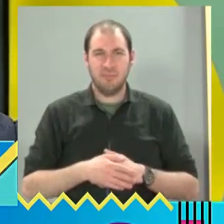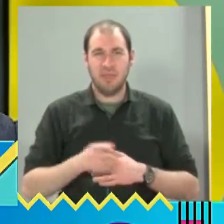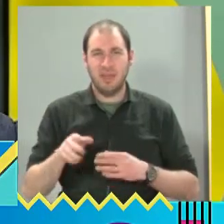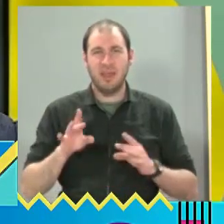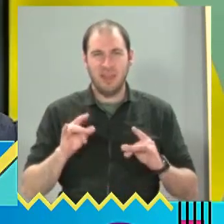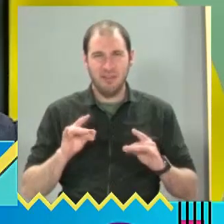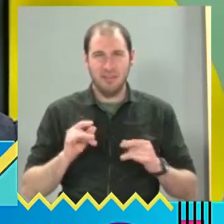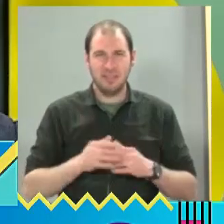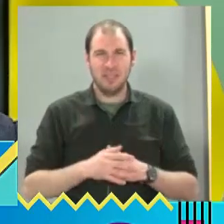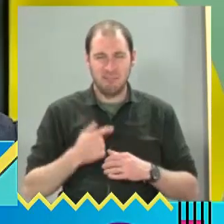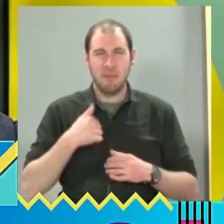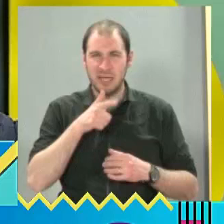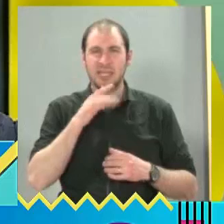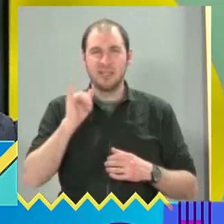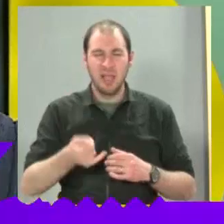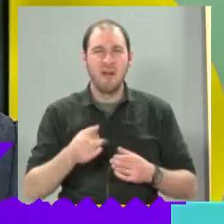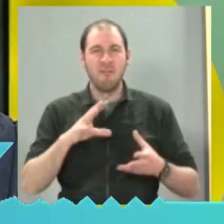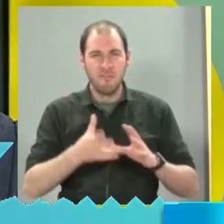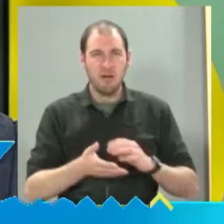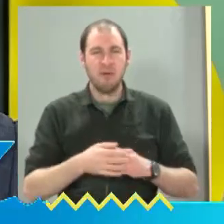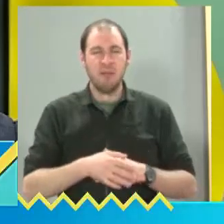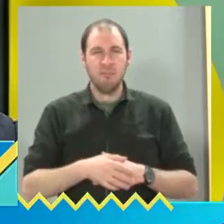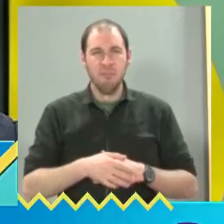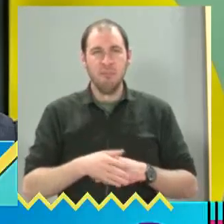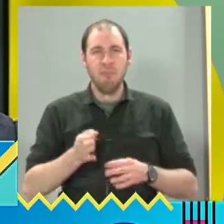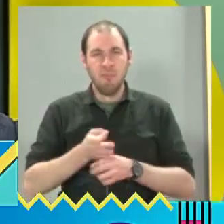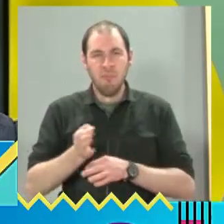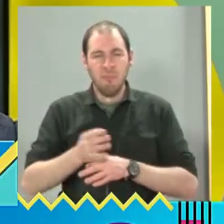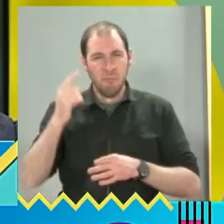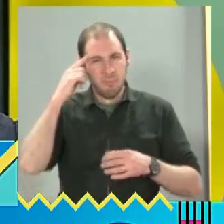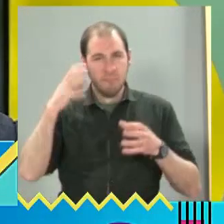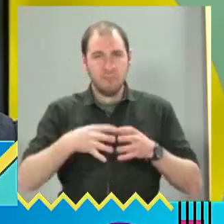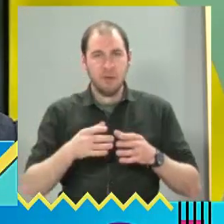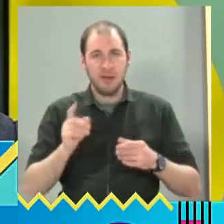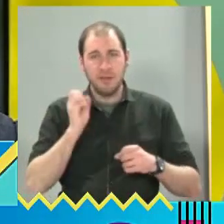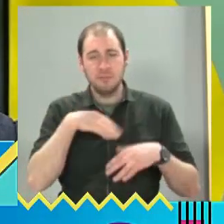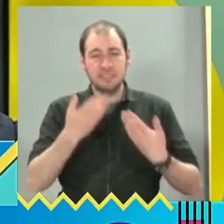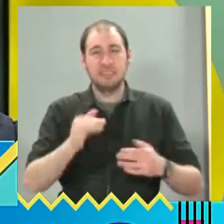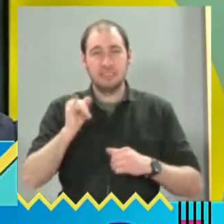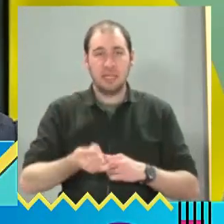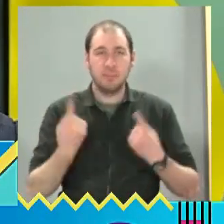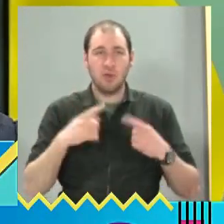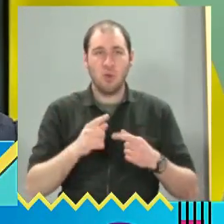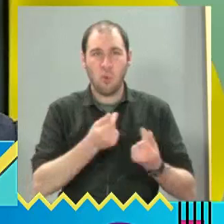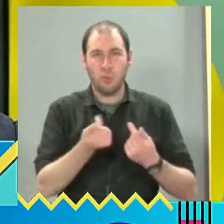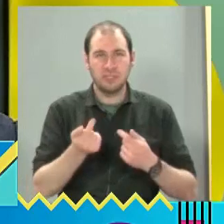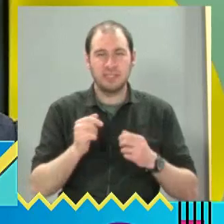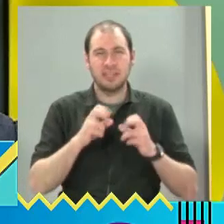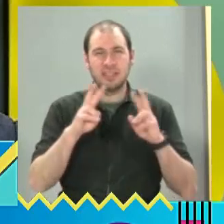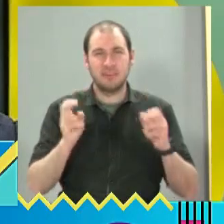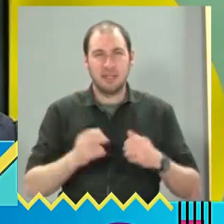complicado. Yo creo que sí, y hay métodos para entrenar el cerebro y está dando resultados, pero lo están usando mucho a